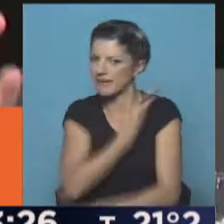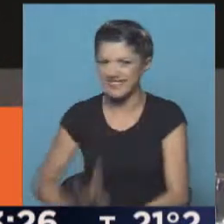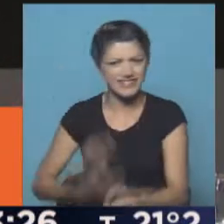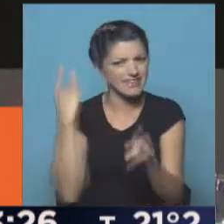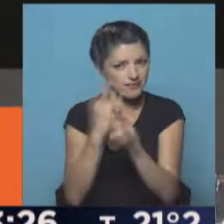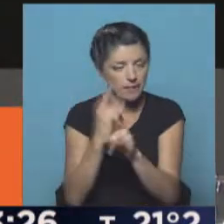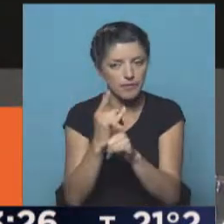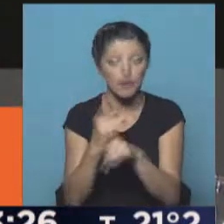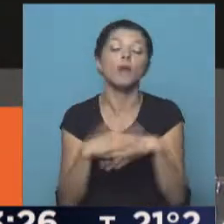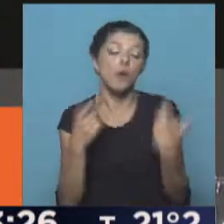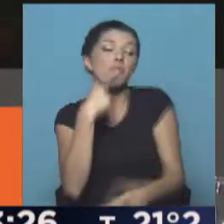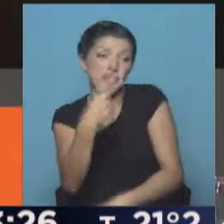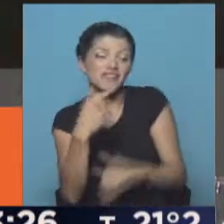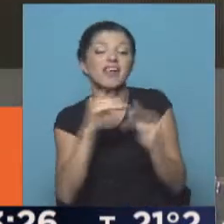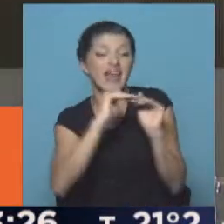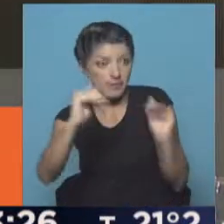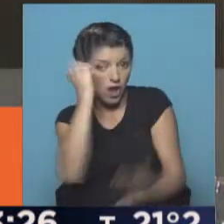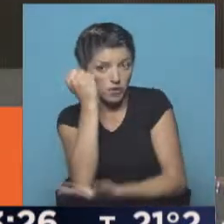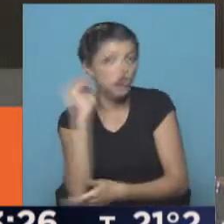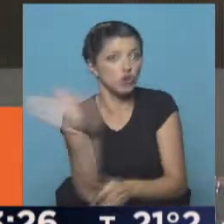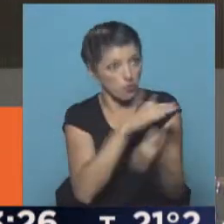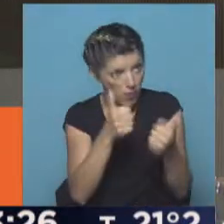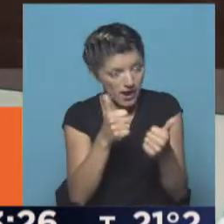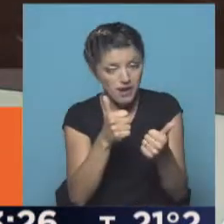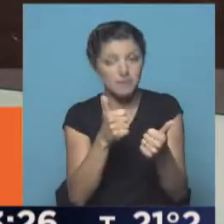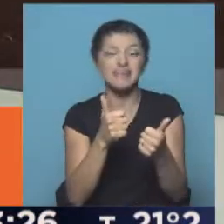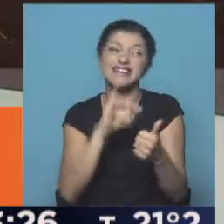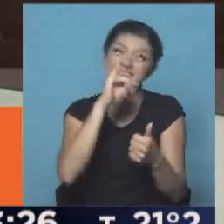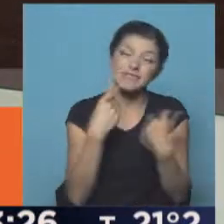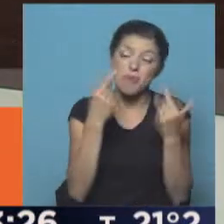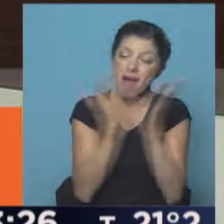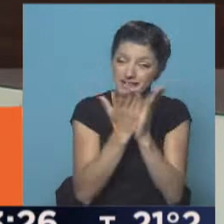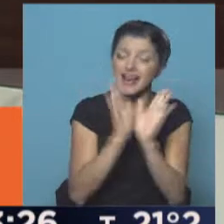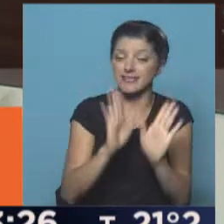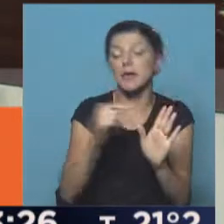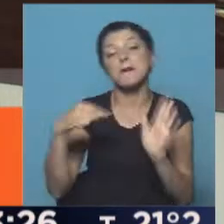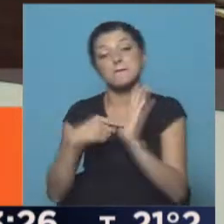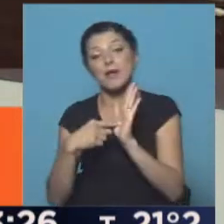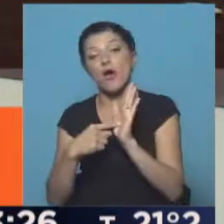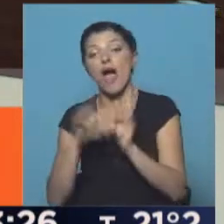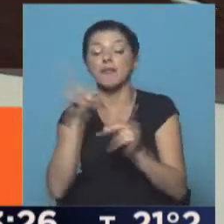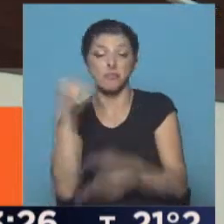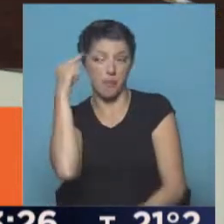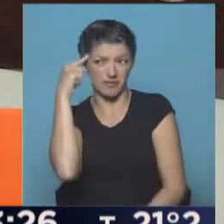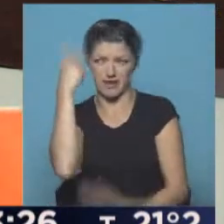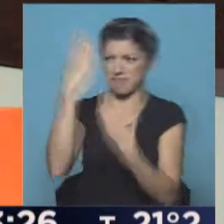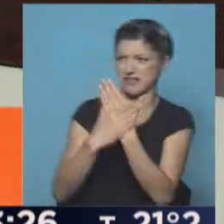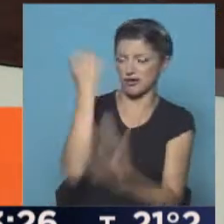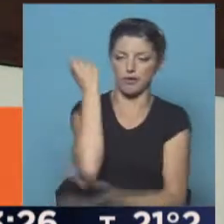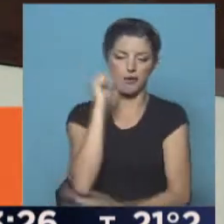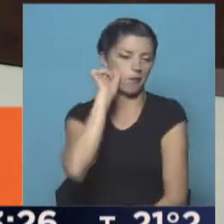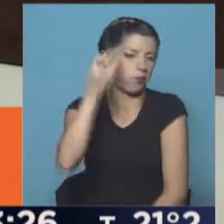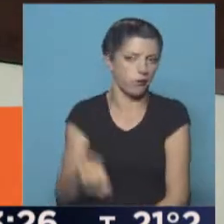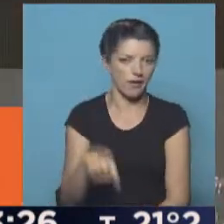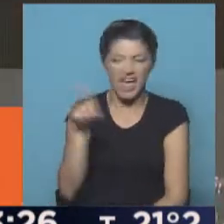bueno, hay estabilidad económica, todos los ministros de Economía son exitosos. Es una manera de verlo. La otra manera de verlo es que el ministro de Economía no importa. Vos podés poner a uno u otro porque el que manda